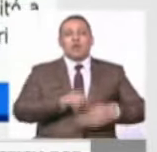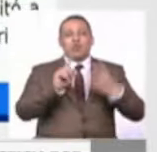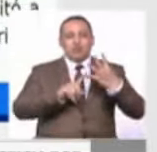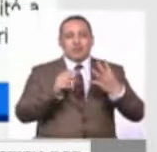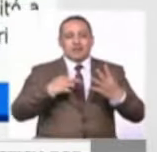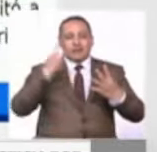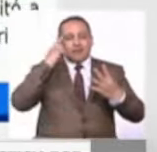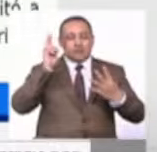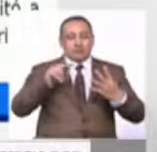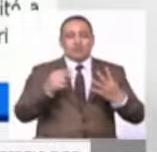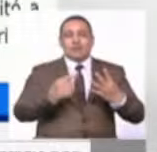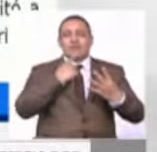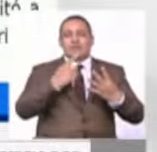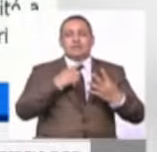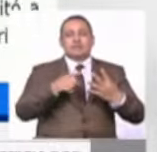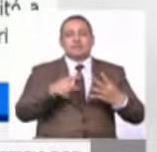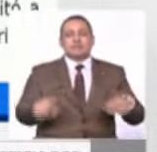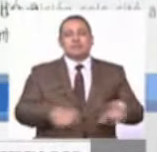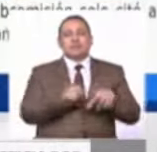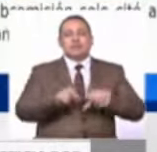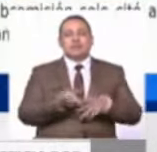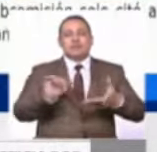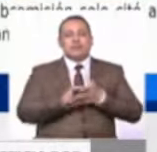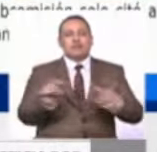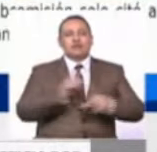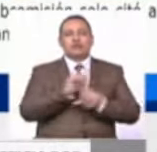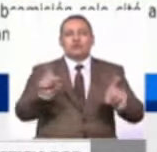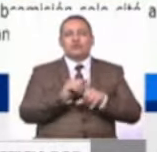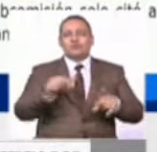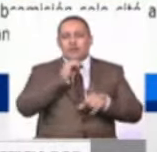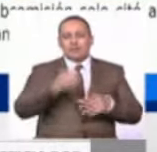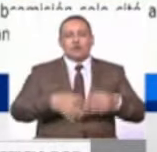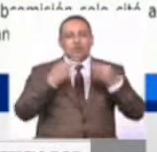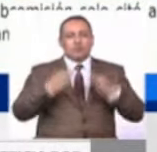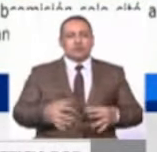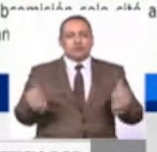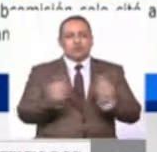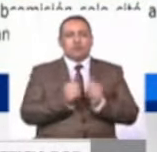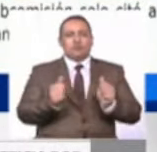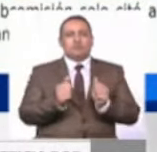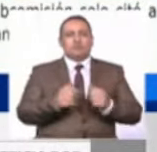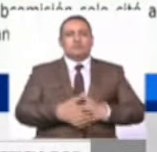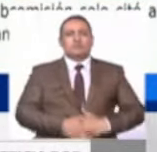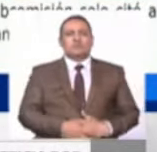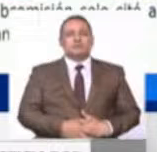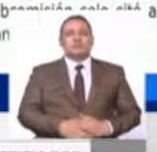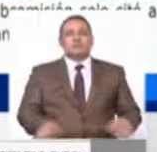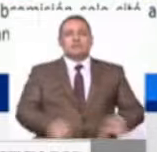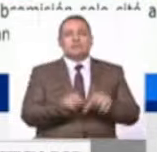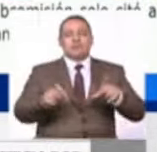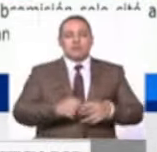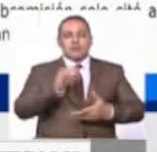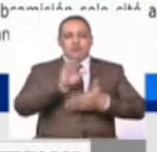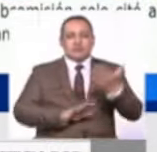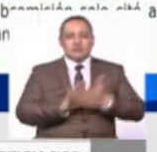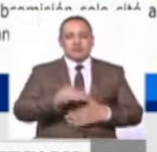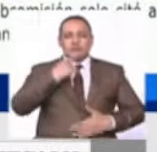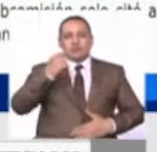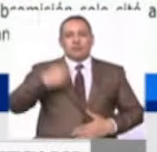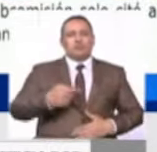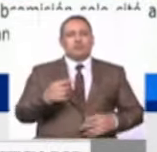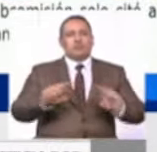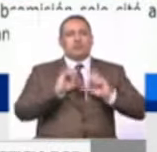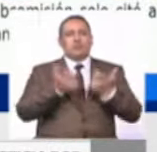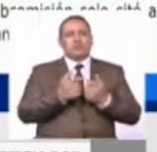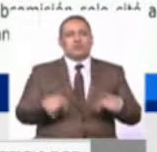razón Sencillamente es que no se ha incumplido ningún requisito el informe de la subcomisión dice que se